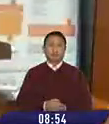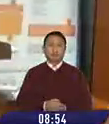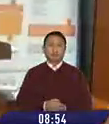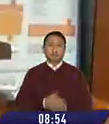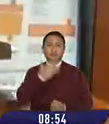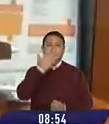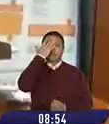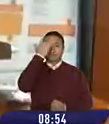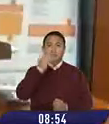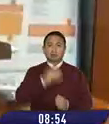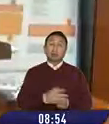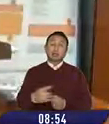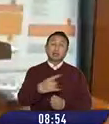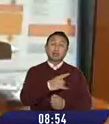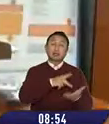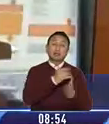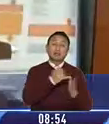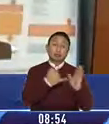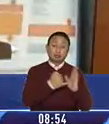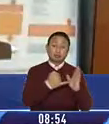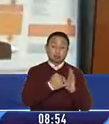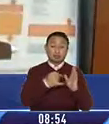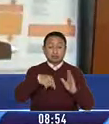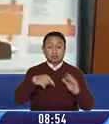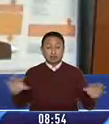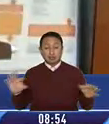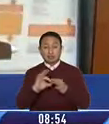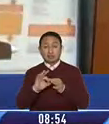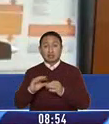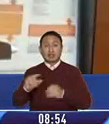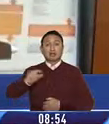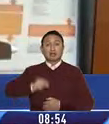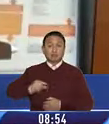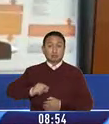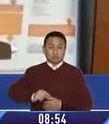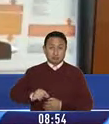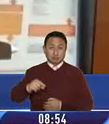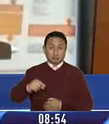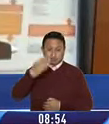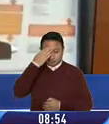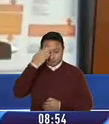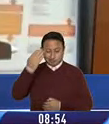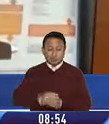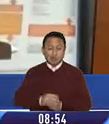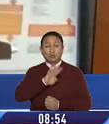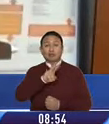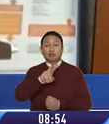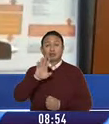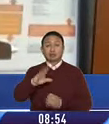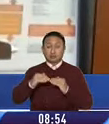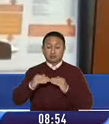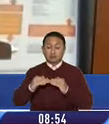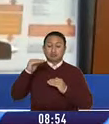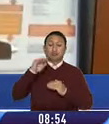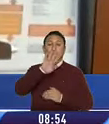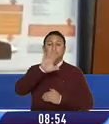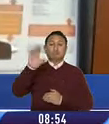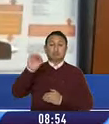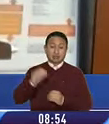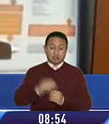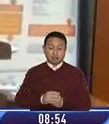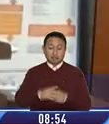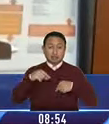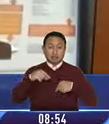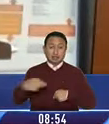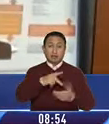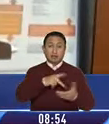está atado al servicio básico unificado y, como ustedes conocen, cambió de 425 a 450, entonces sí se va a ver una